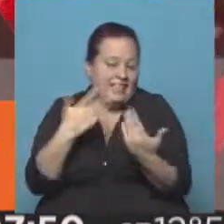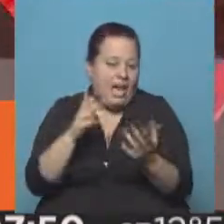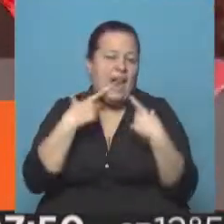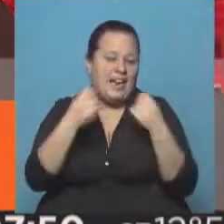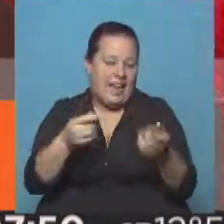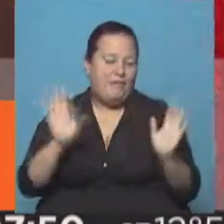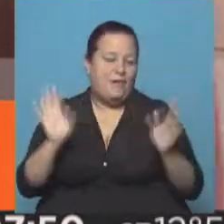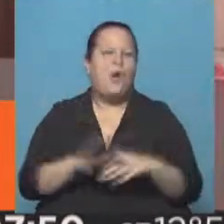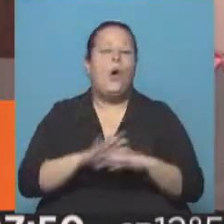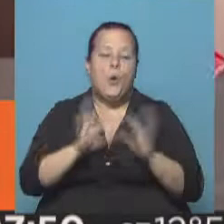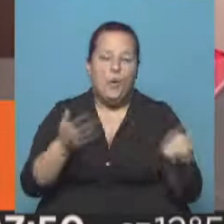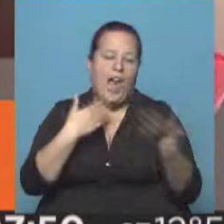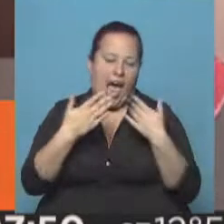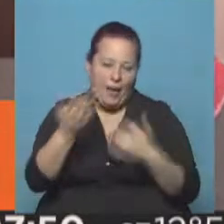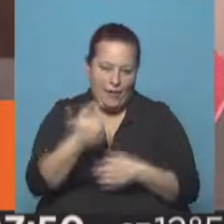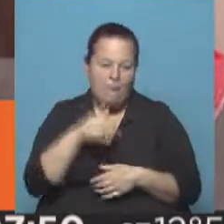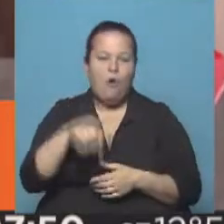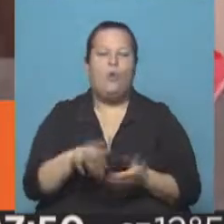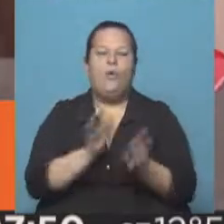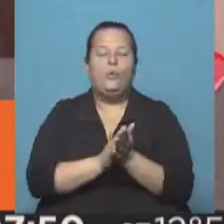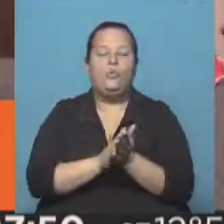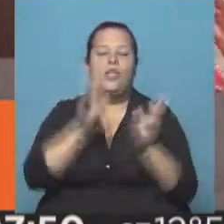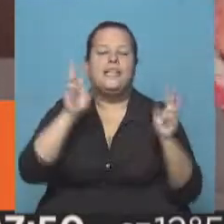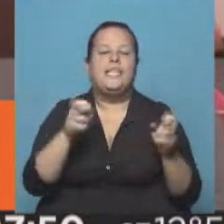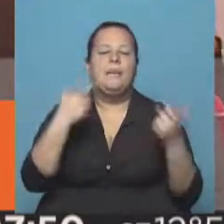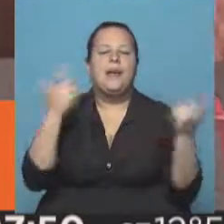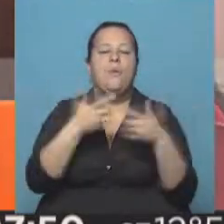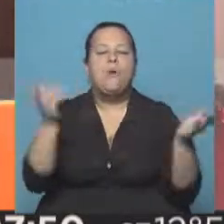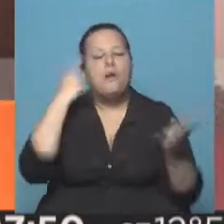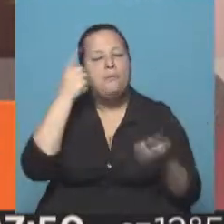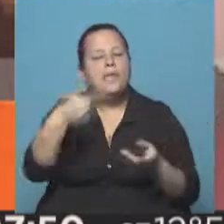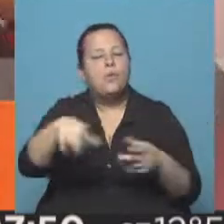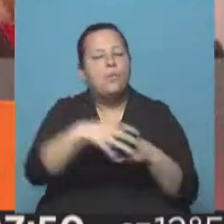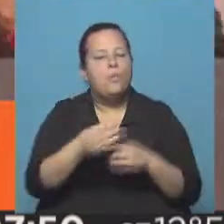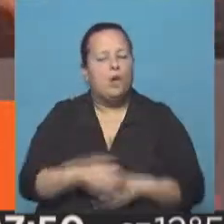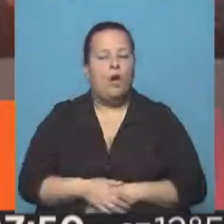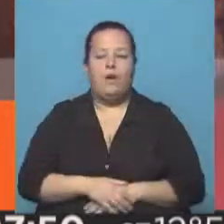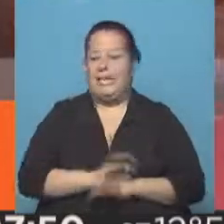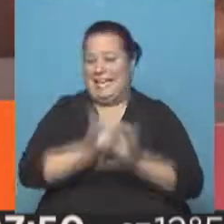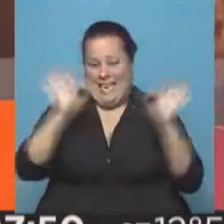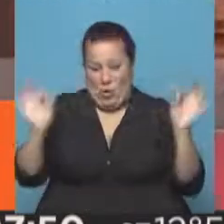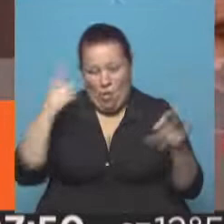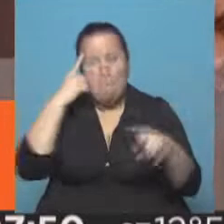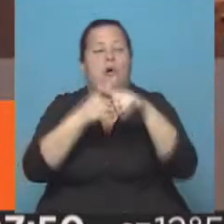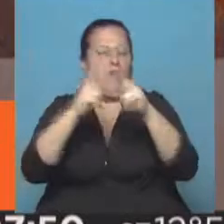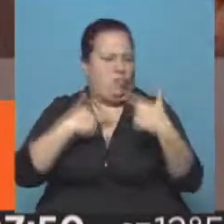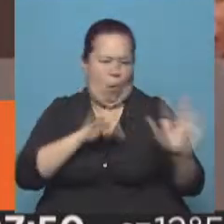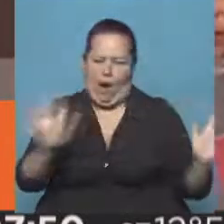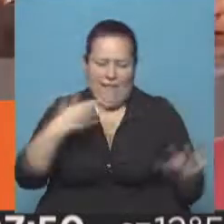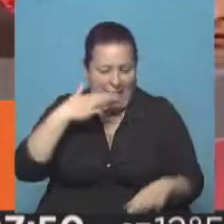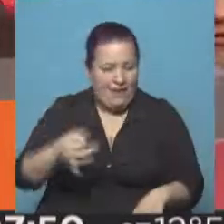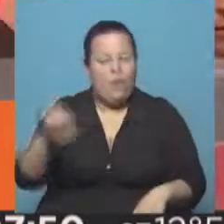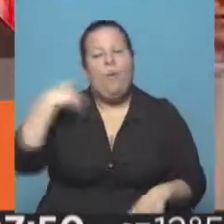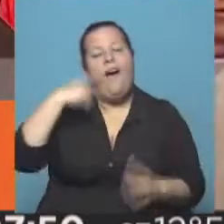manifestarse así vengamos a hablar entonces ahora con el tema de la audiencia con qué expectativa viene su sector ninguna la verdad Lamentablemente cuando